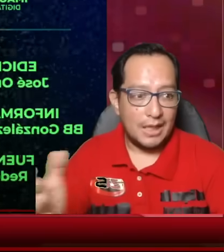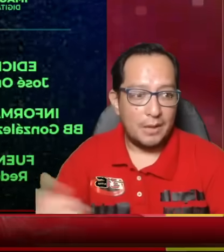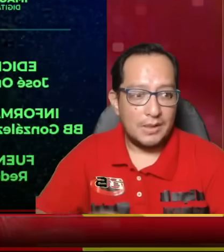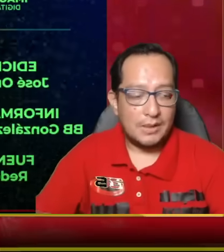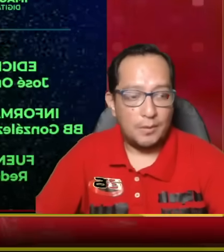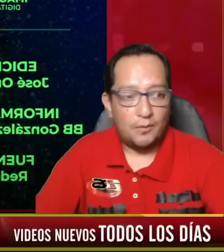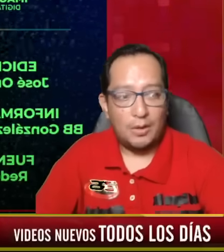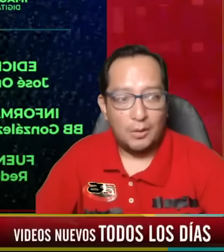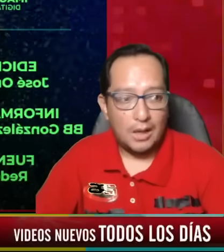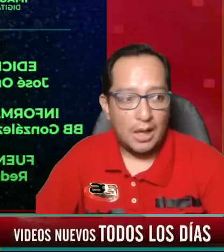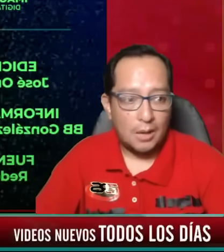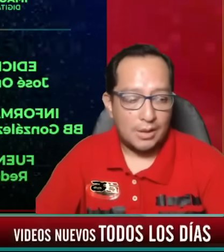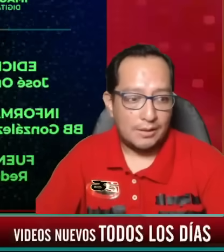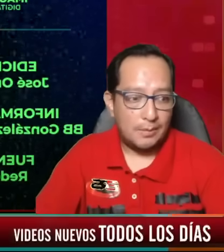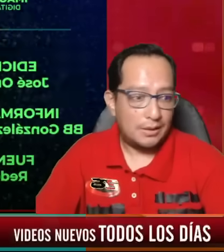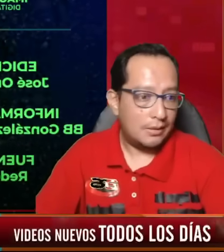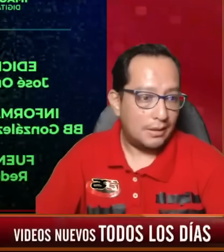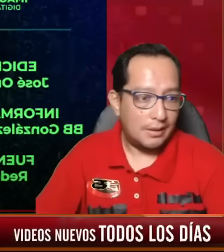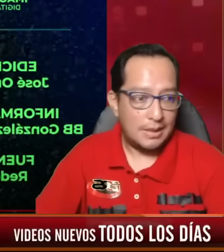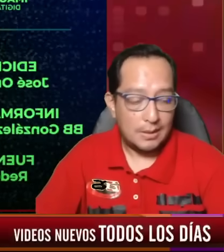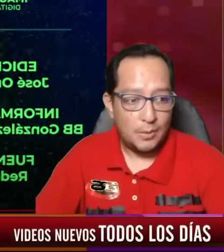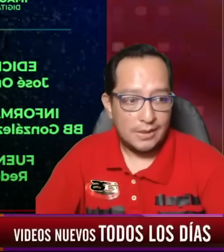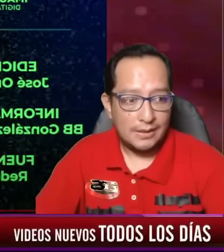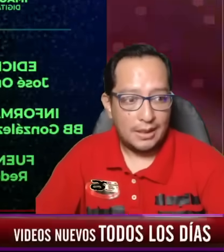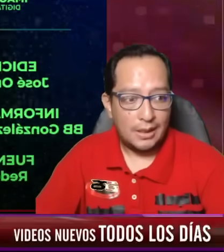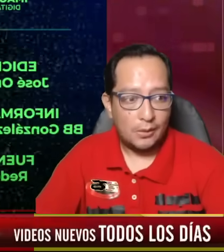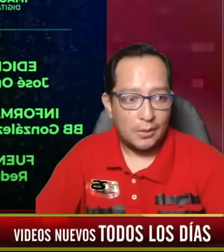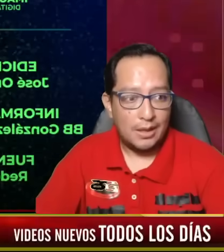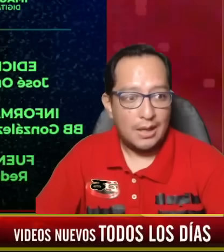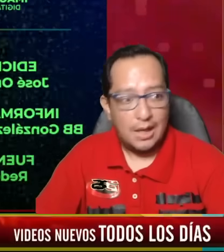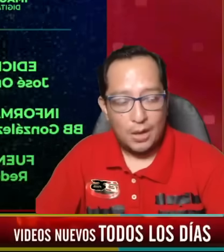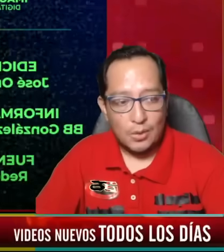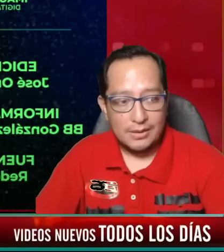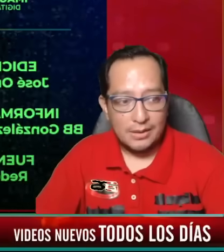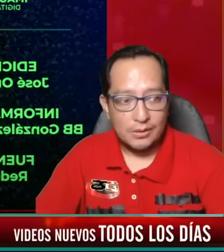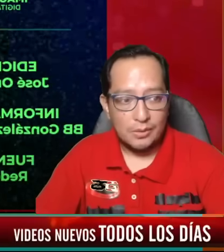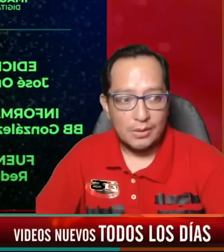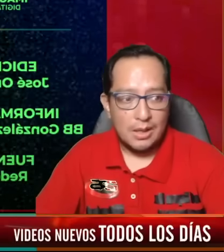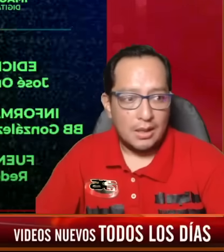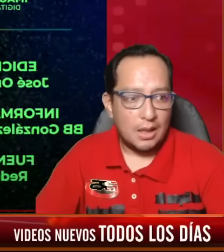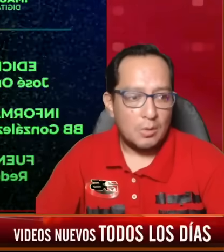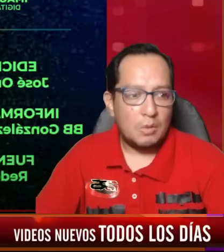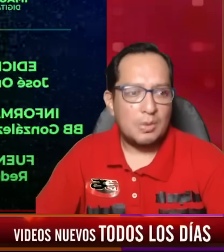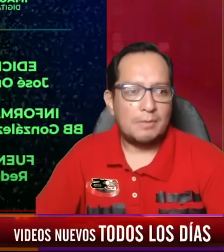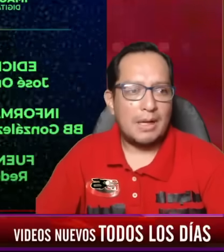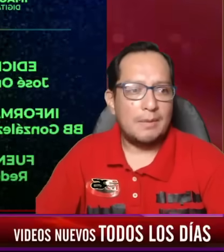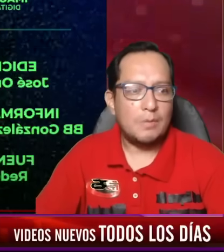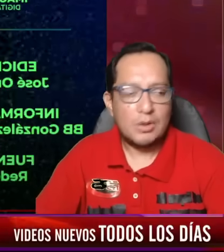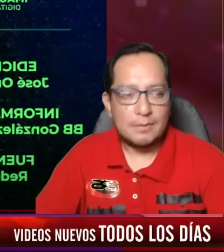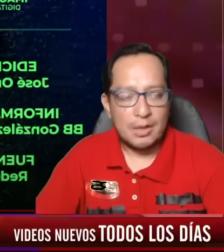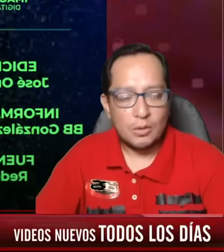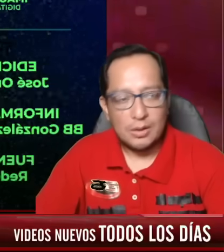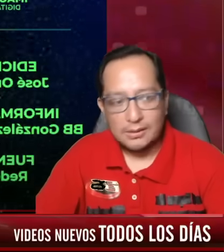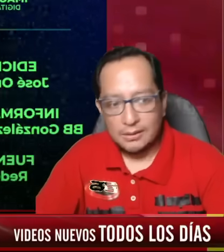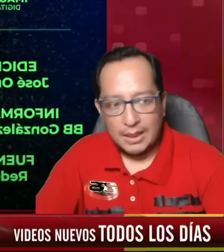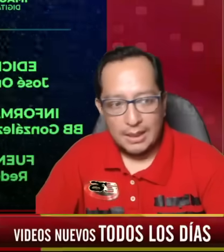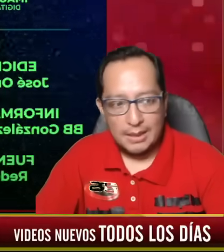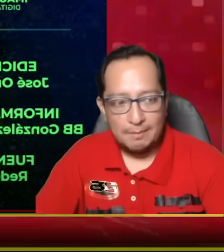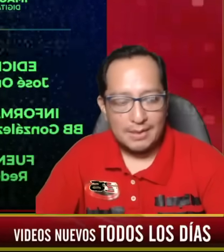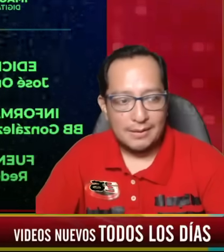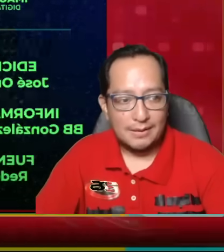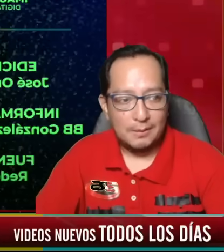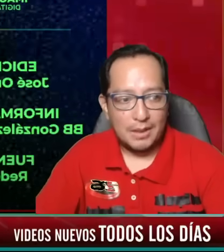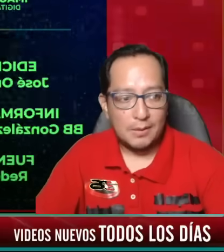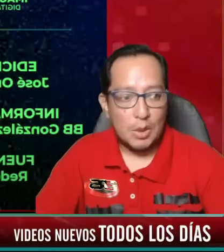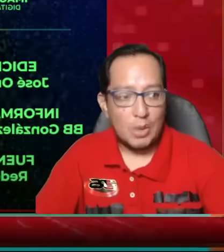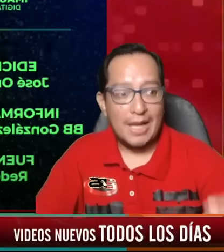Que alguien le avise, por favor, a Laura Zapata, que se pueda ser acreedora a una sanción, que a lo mejor pues para muchas personas